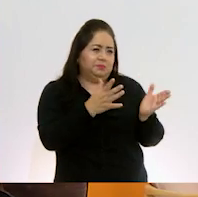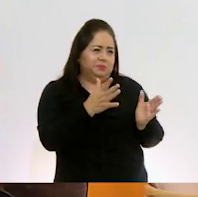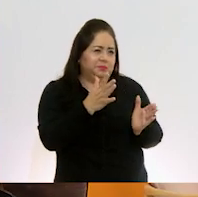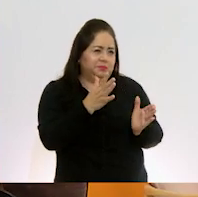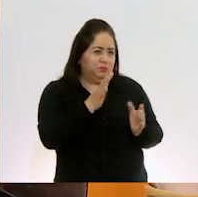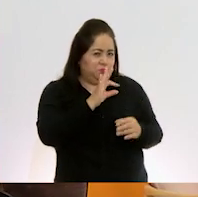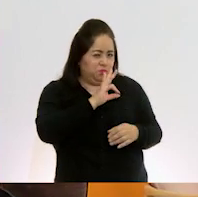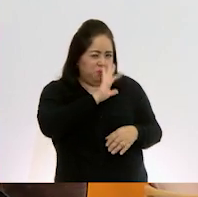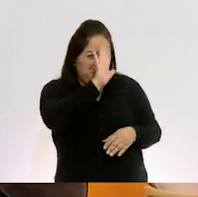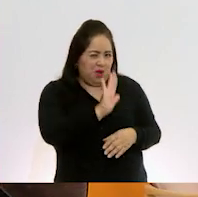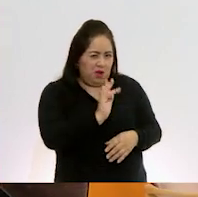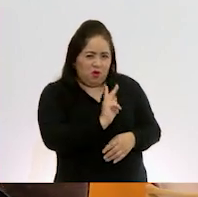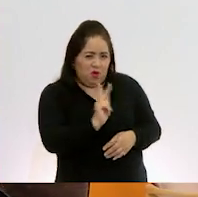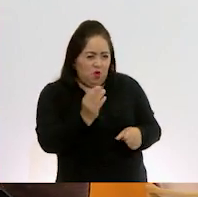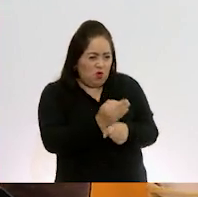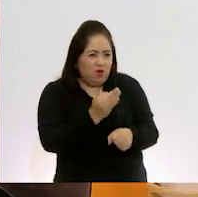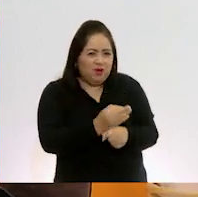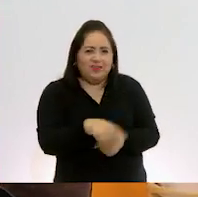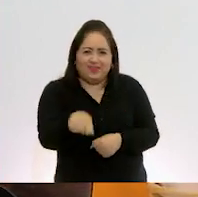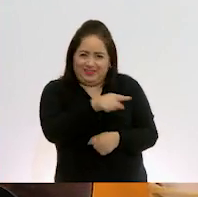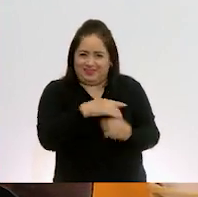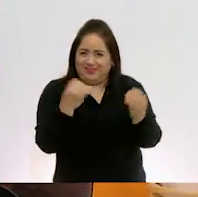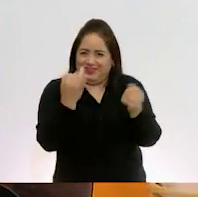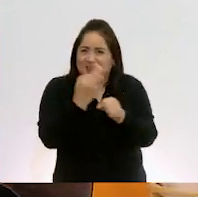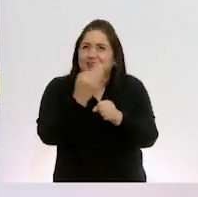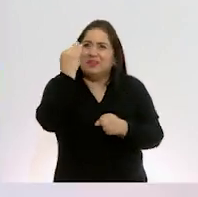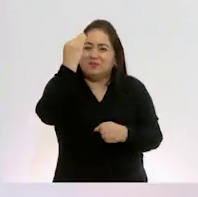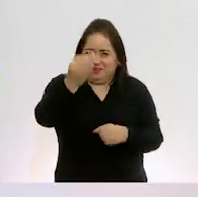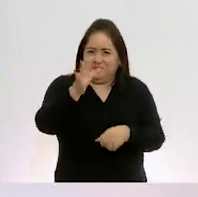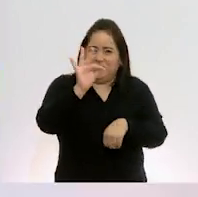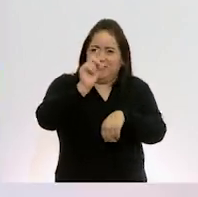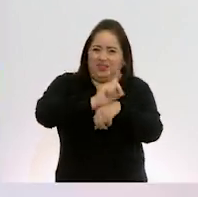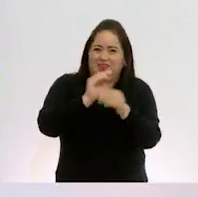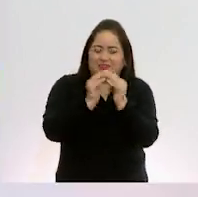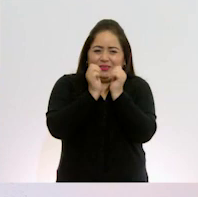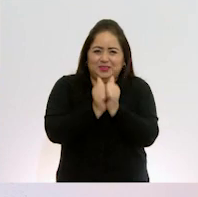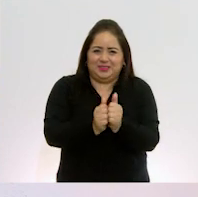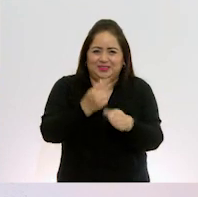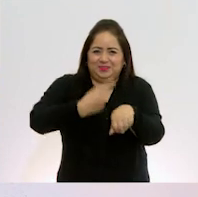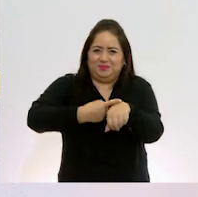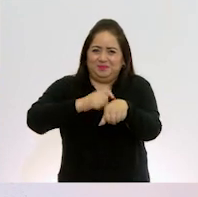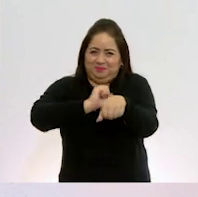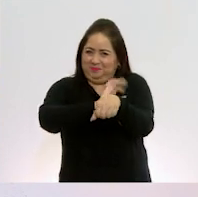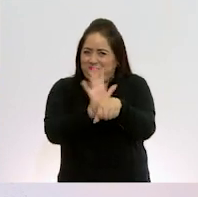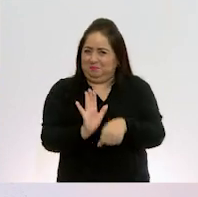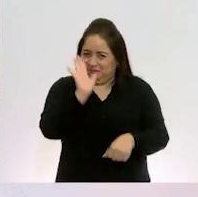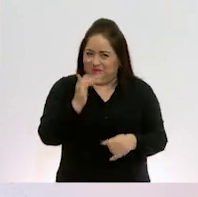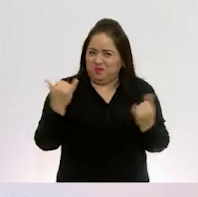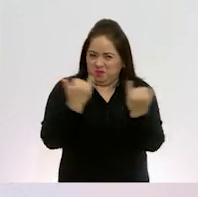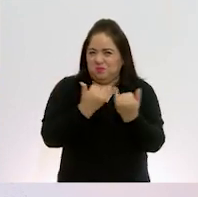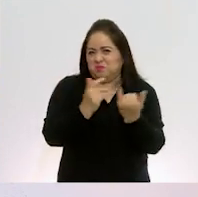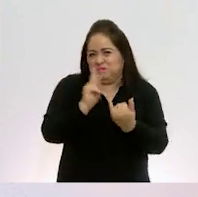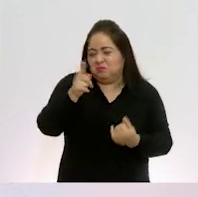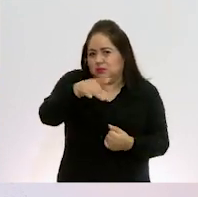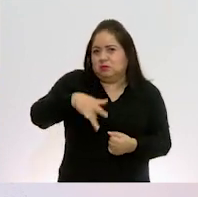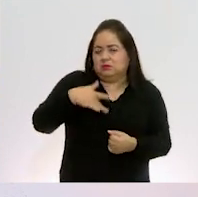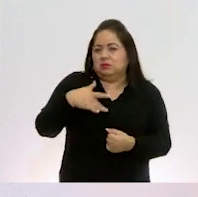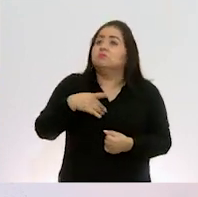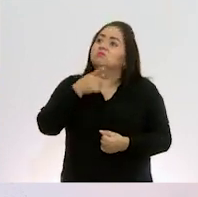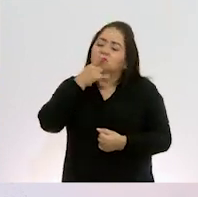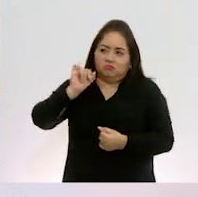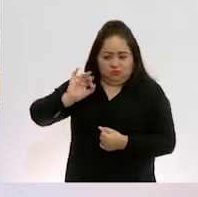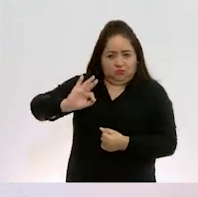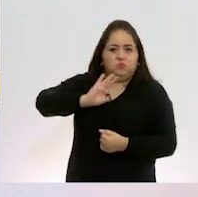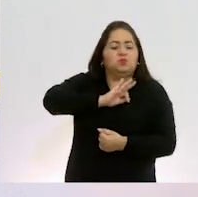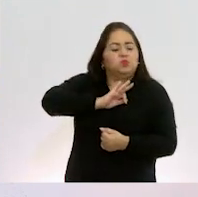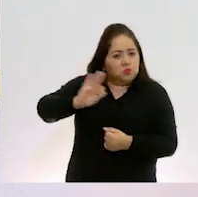sea muy similar a lo que estamos pasando ahora en estos días? Ahora como la pandemia, bueno, puede ser, porque sí tenemos unos